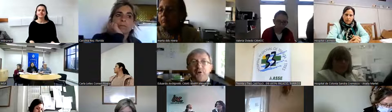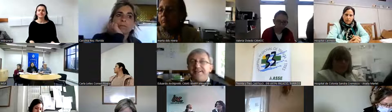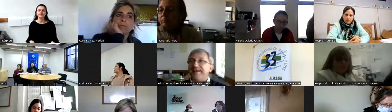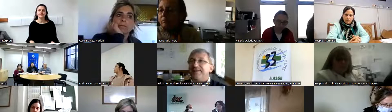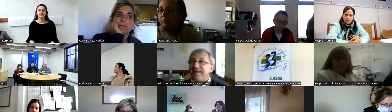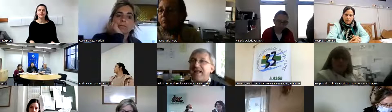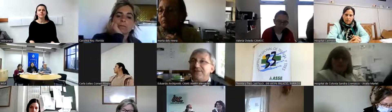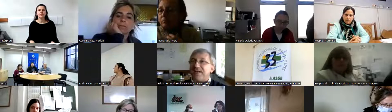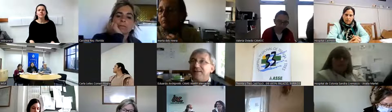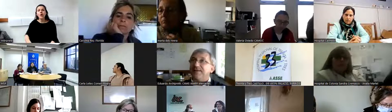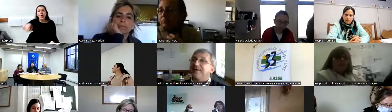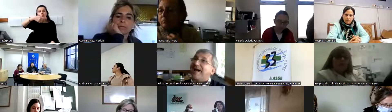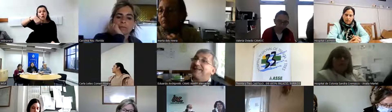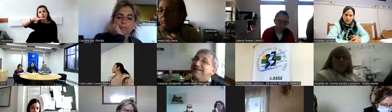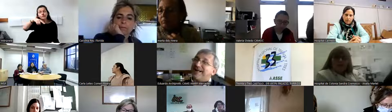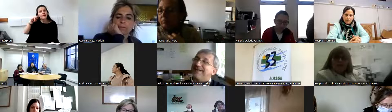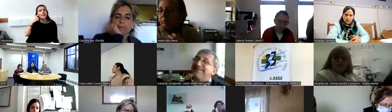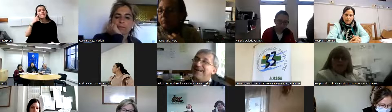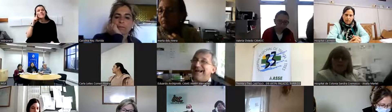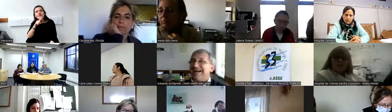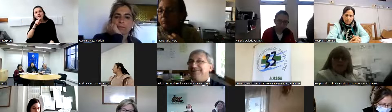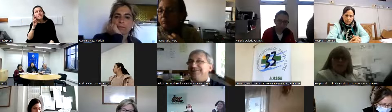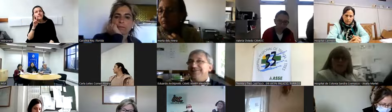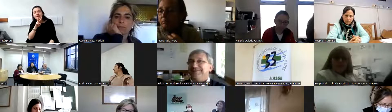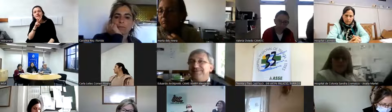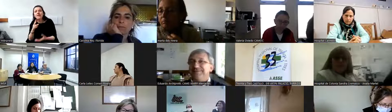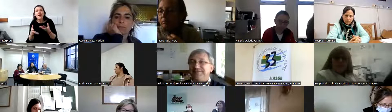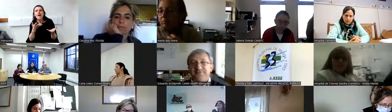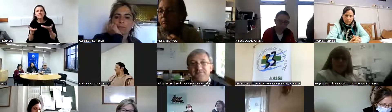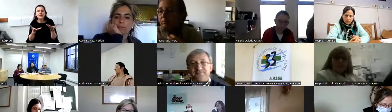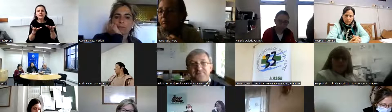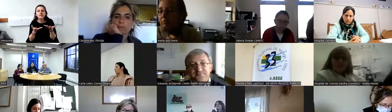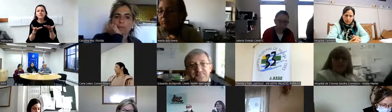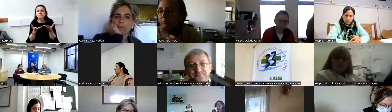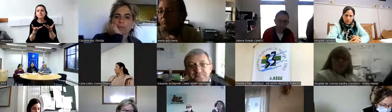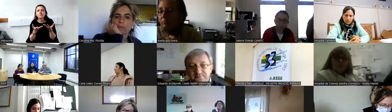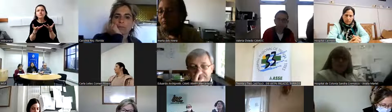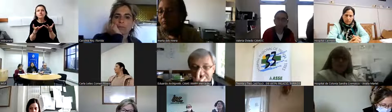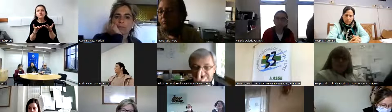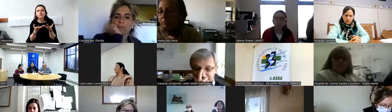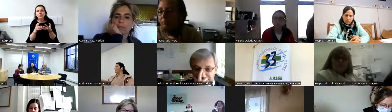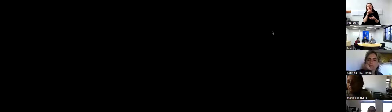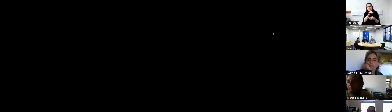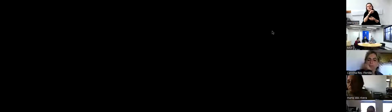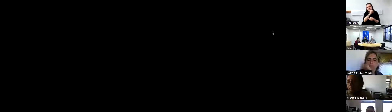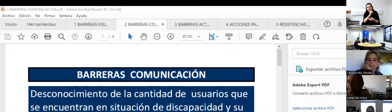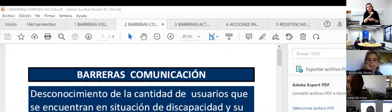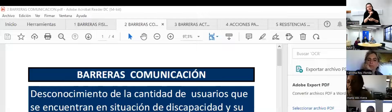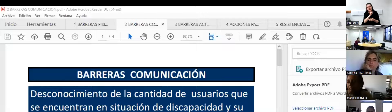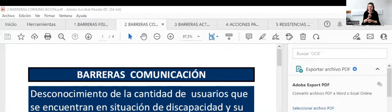vayan viendo qué les llama la atención, porque después capaz que si da, abrimos una ruedita de opiniones.